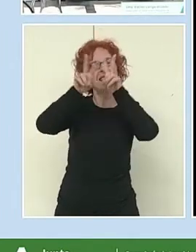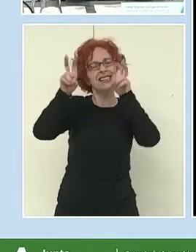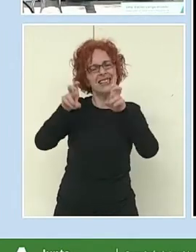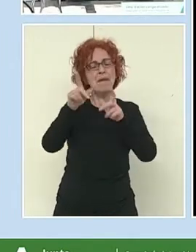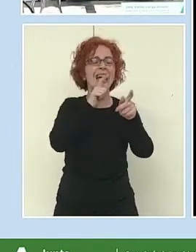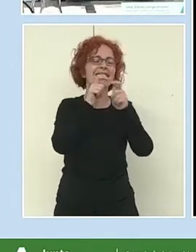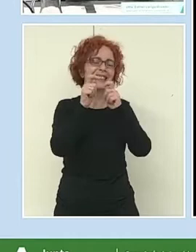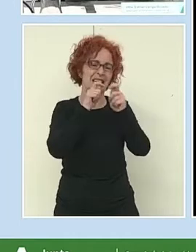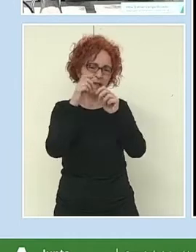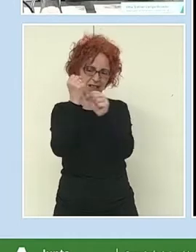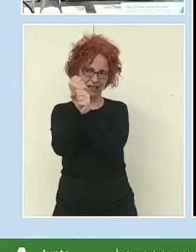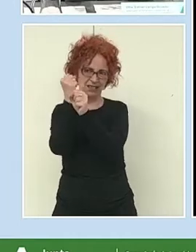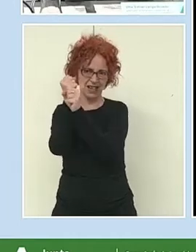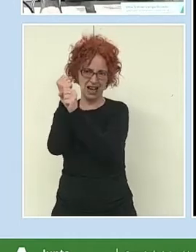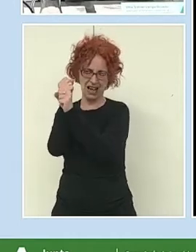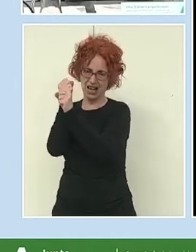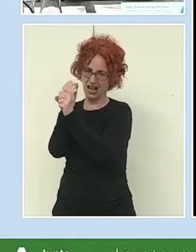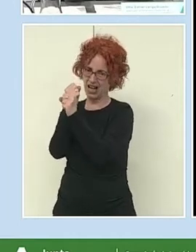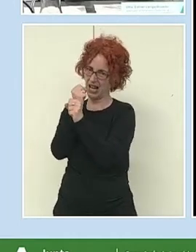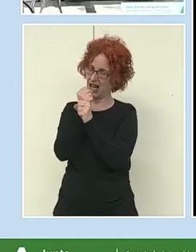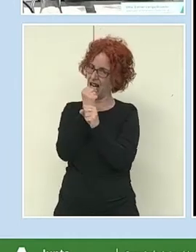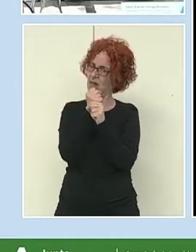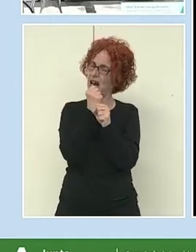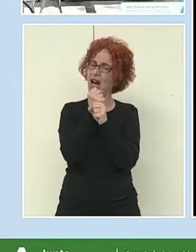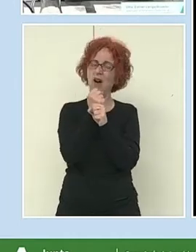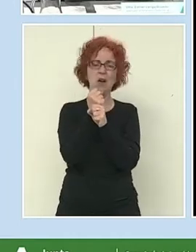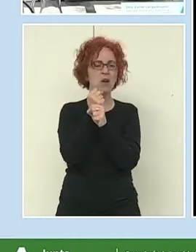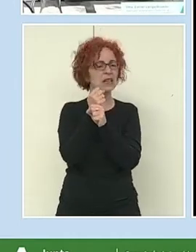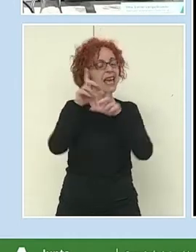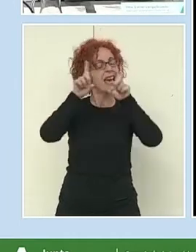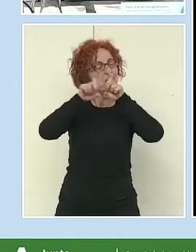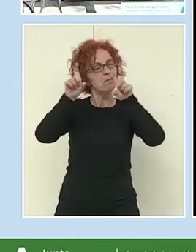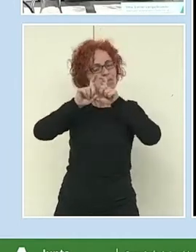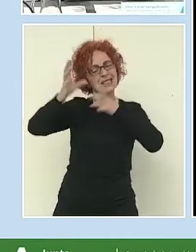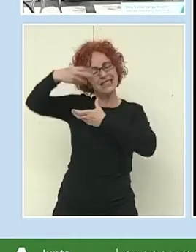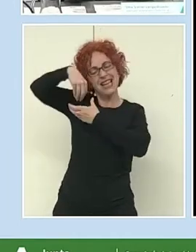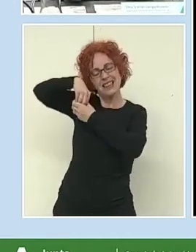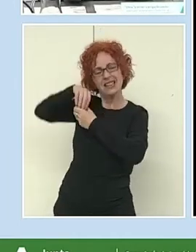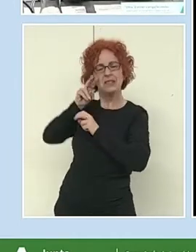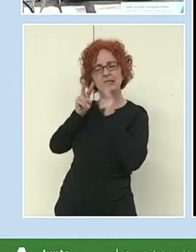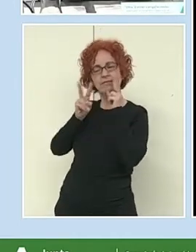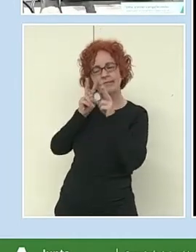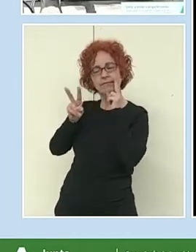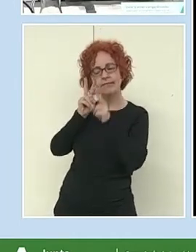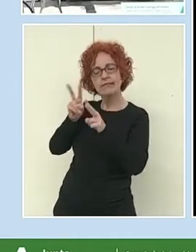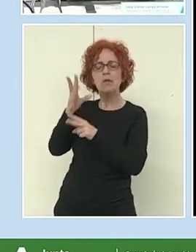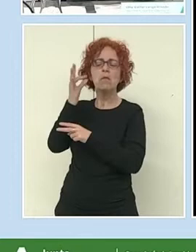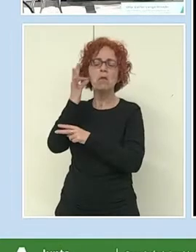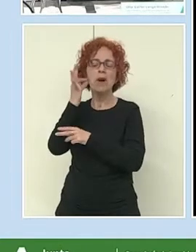empresas todavía hay muchas que no incorporan políticas de conciliación,